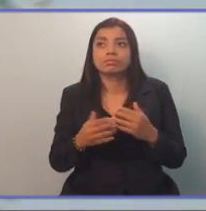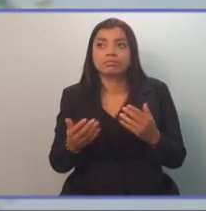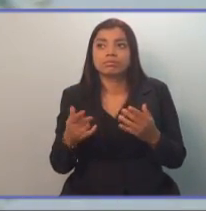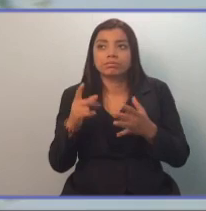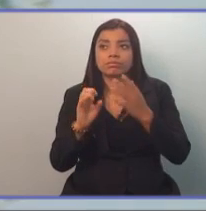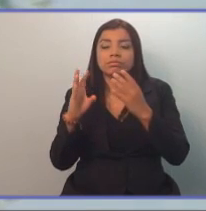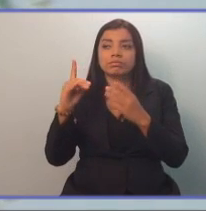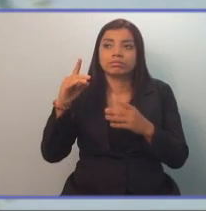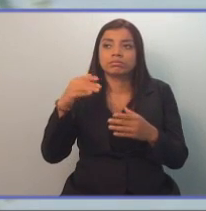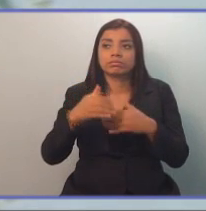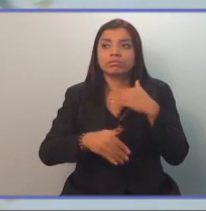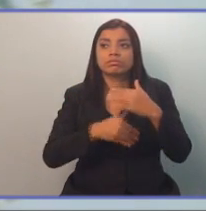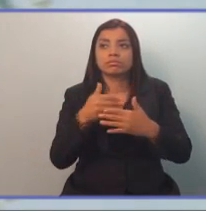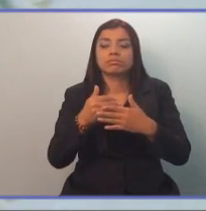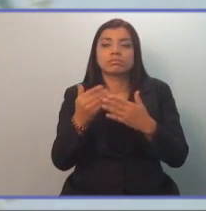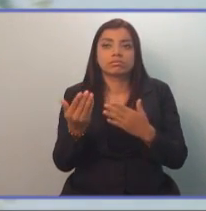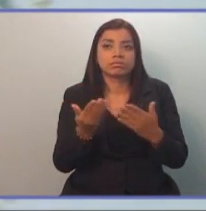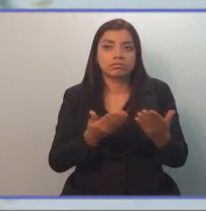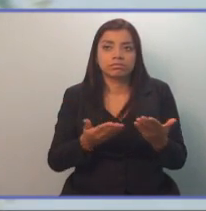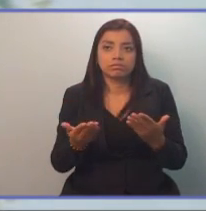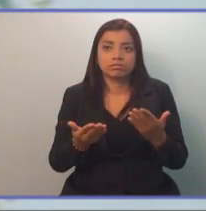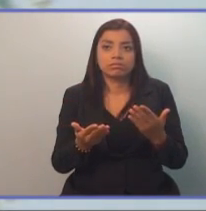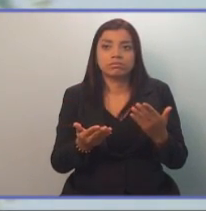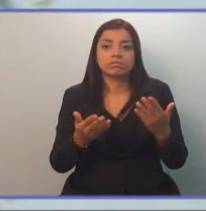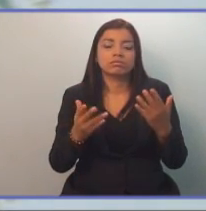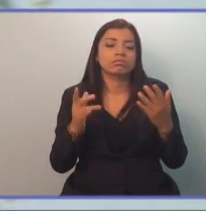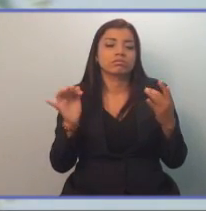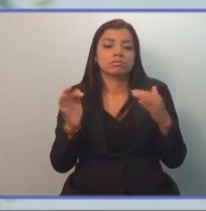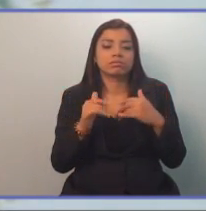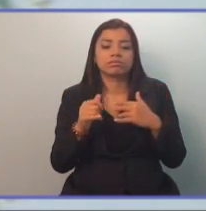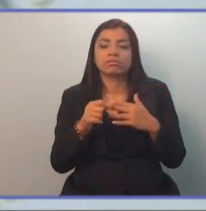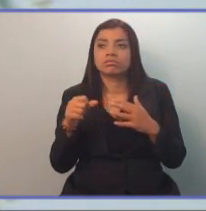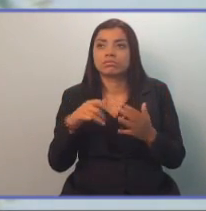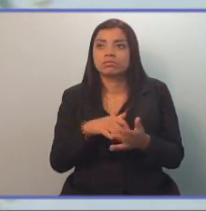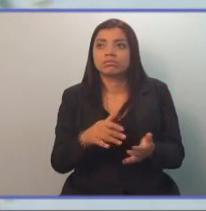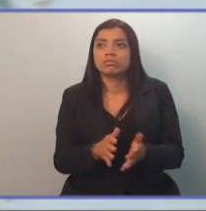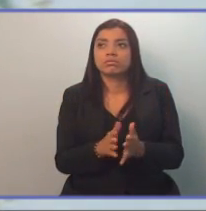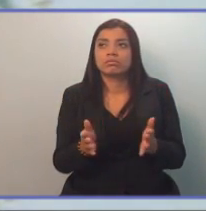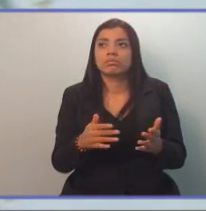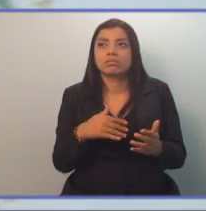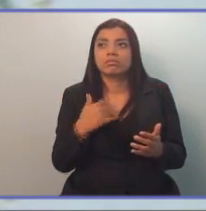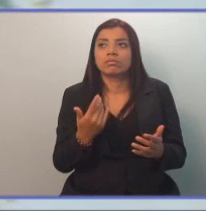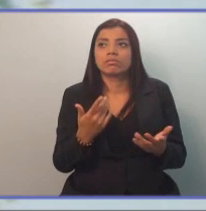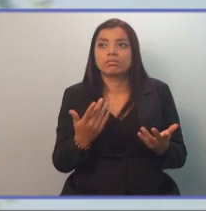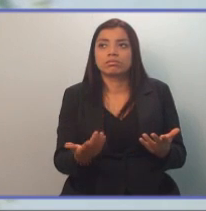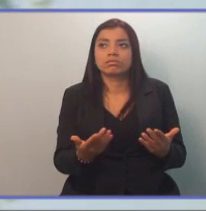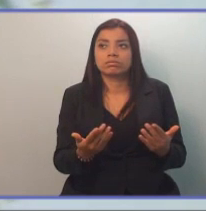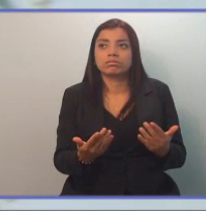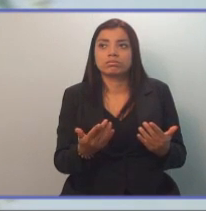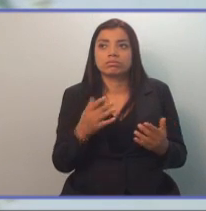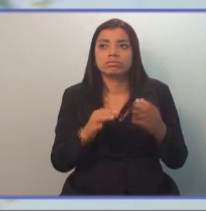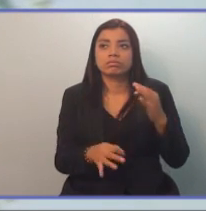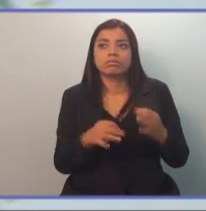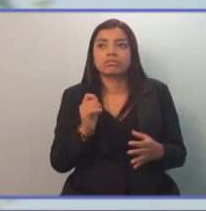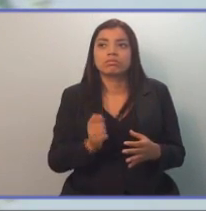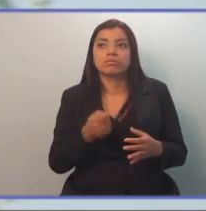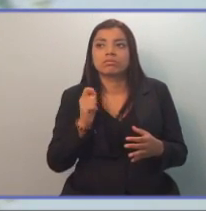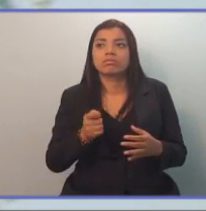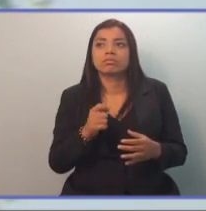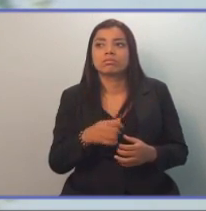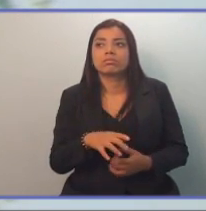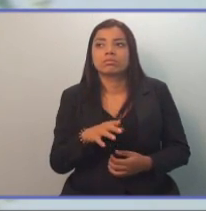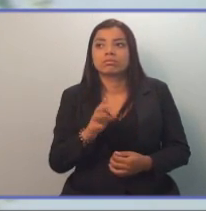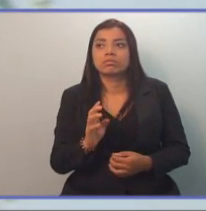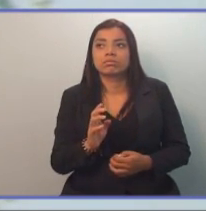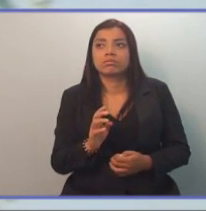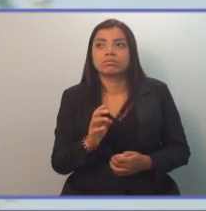Código Procesal Civil y Mercantil establece que las audiencias son públicas, salvo en aquellos casos en que el juez decida reservarlas.